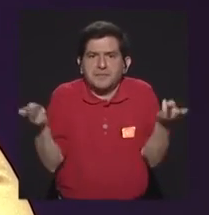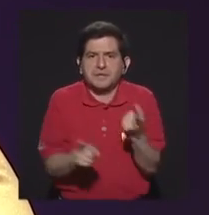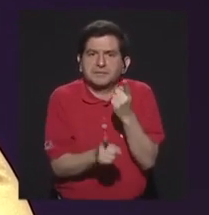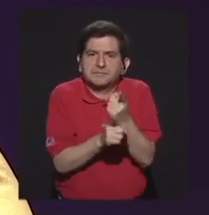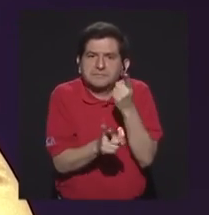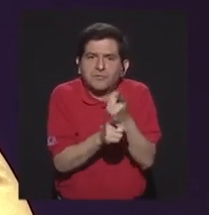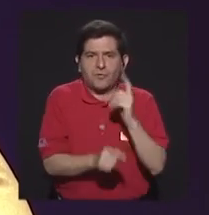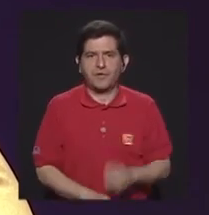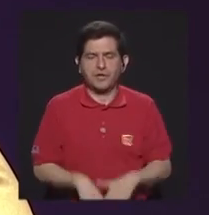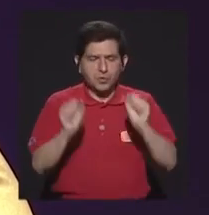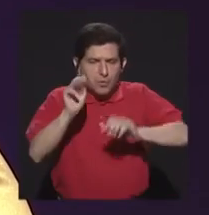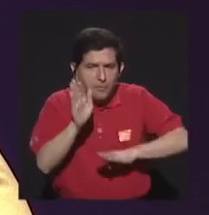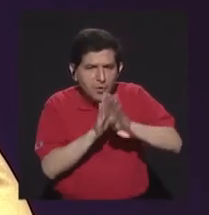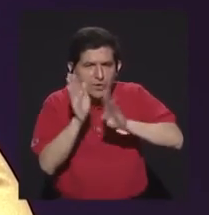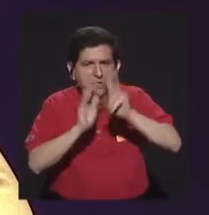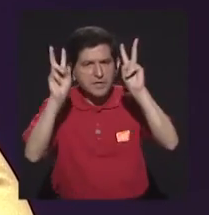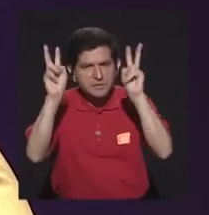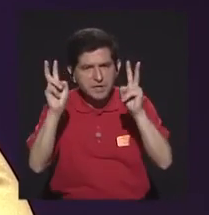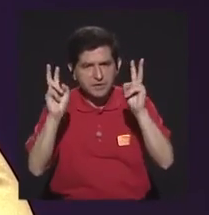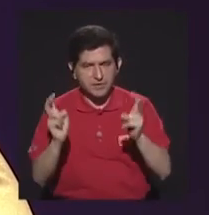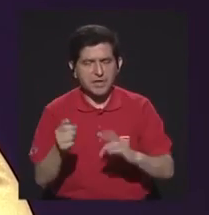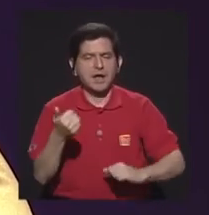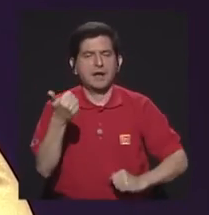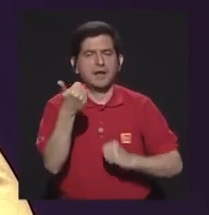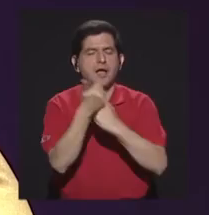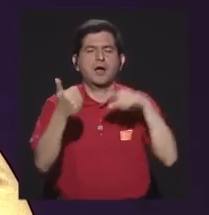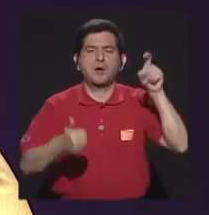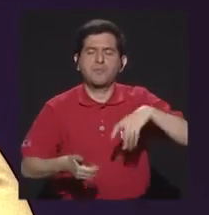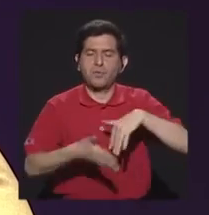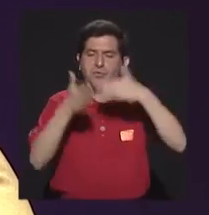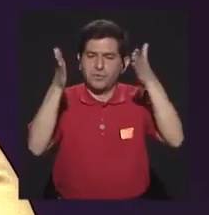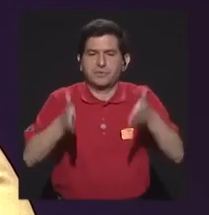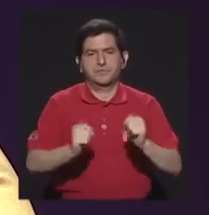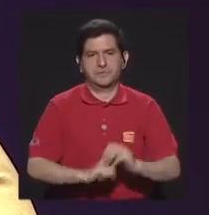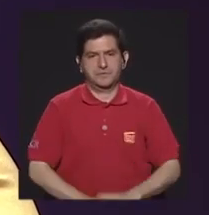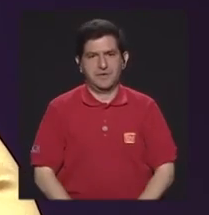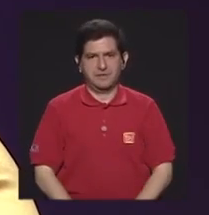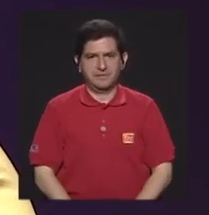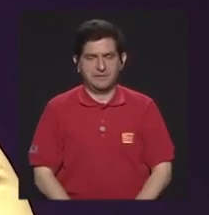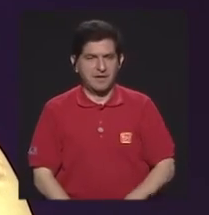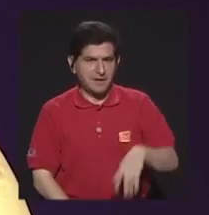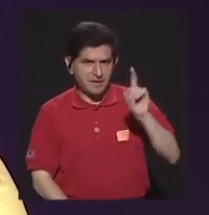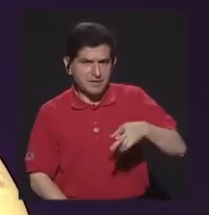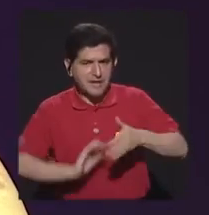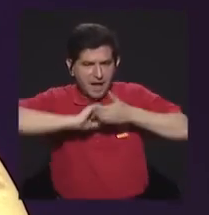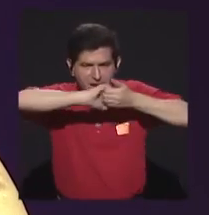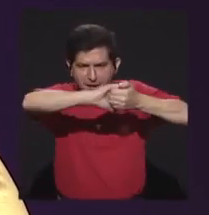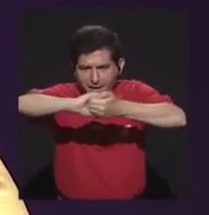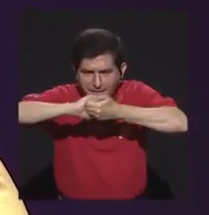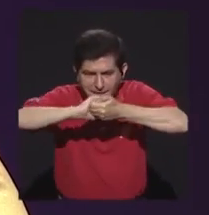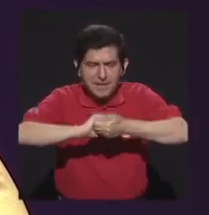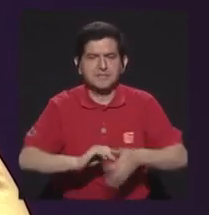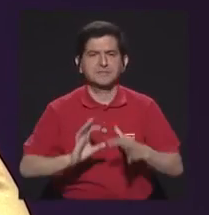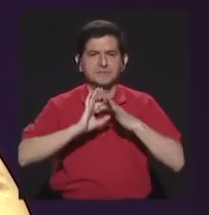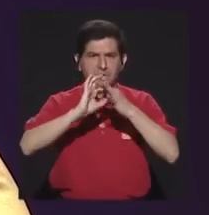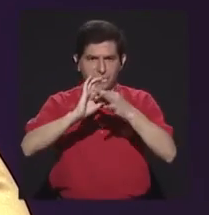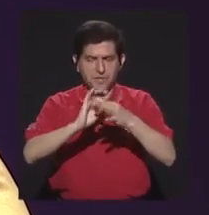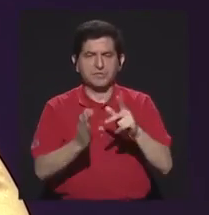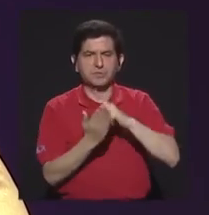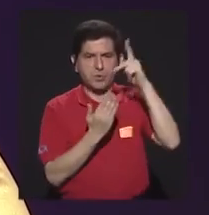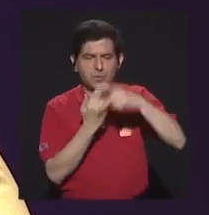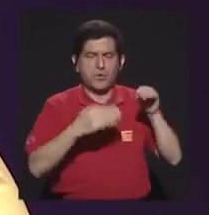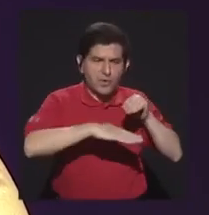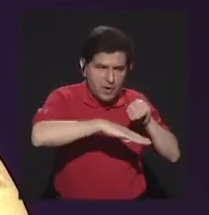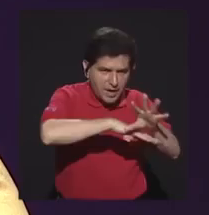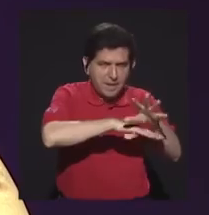exactos para desarrollar la temática y el apoyo que requieren los estudiantes. Se necesita una alianza, una coordinación con los departamentos de